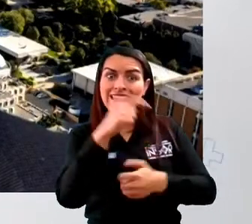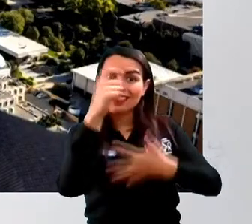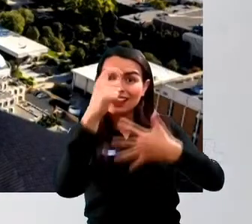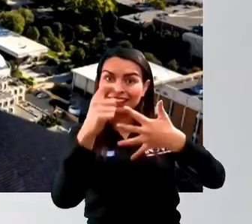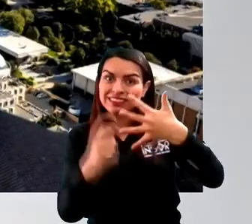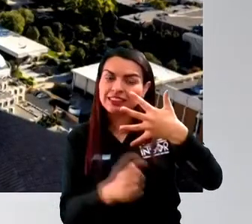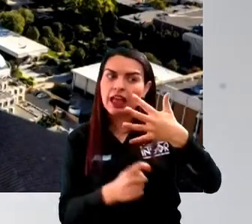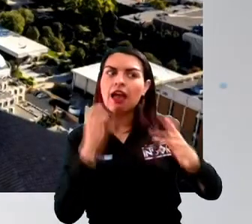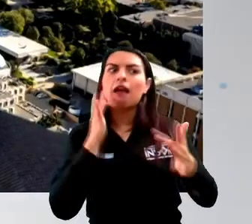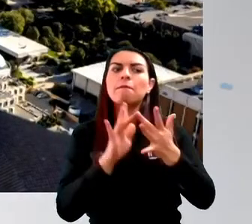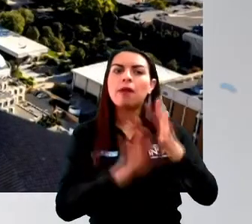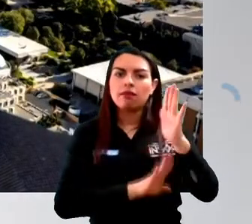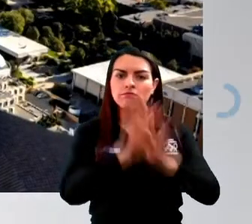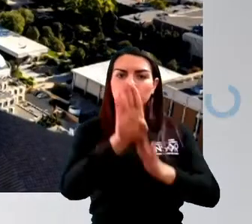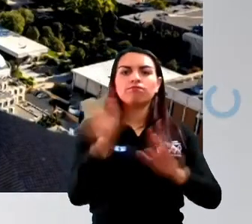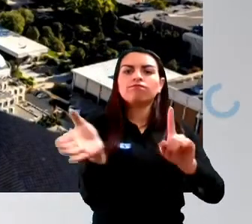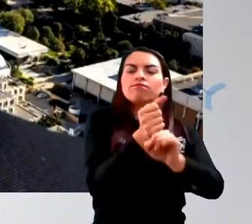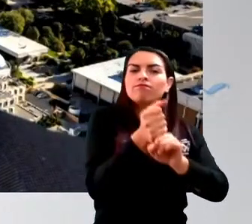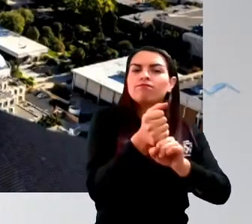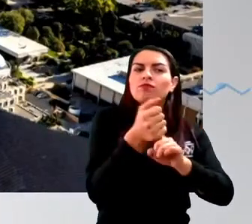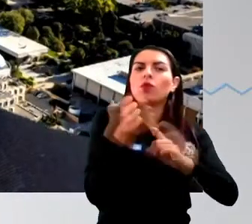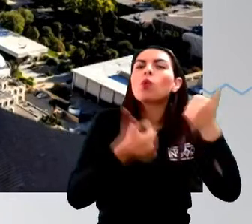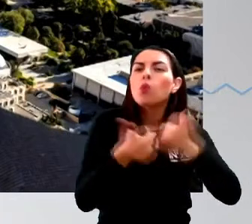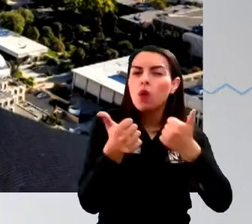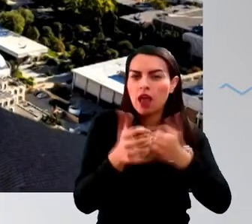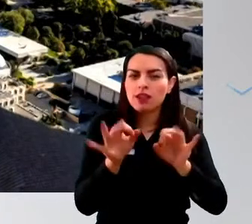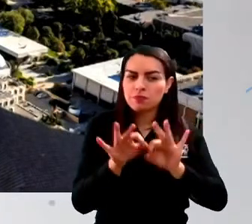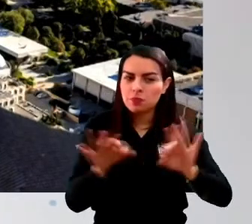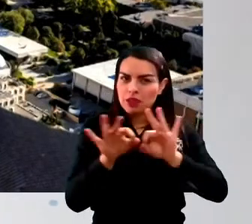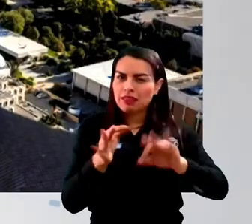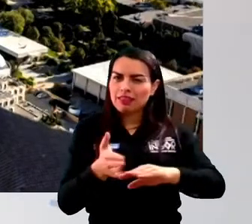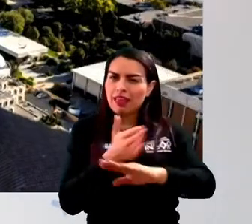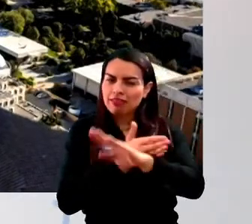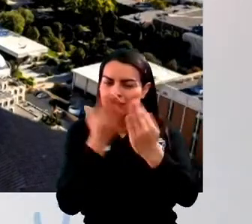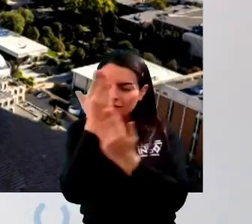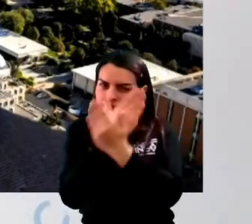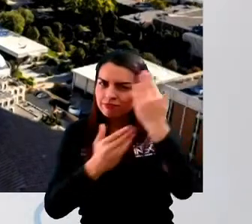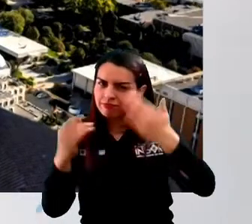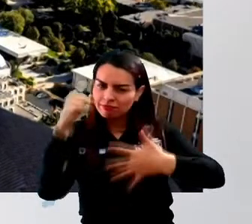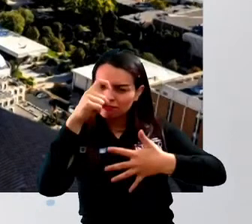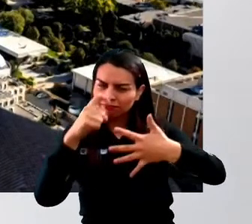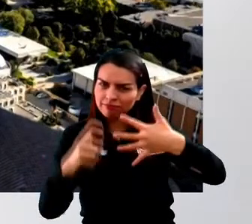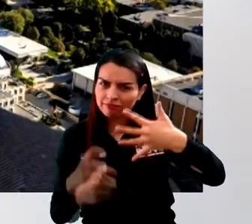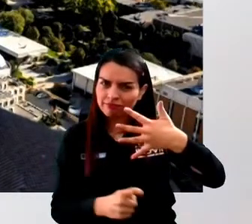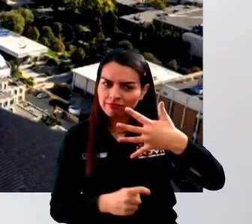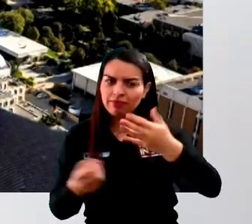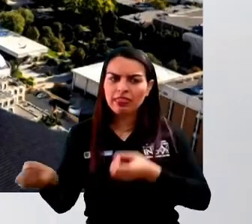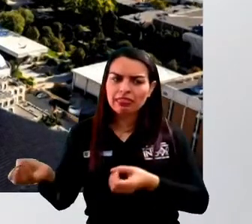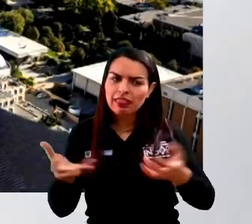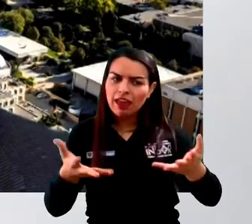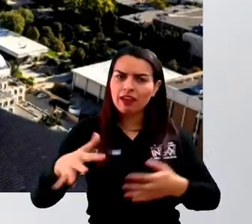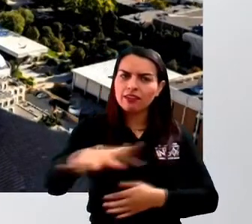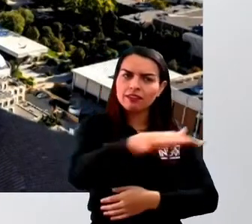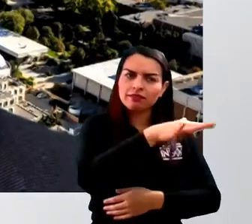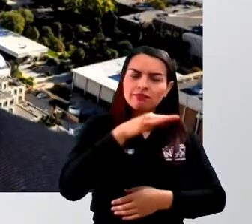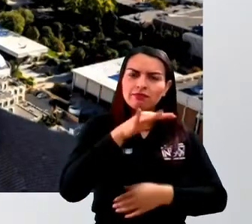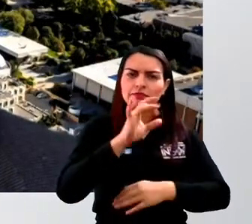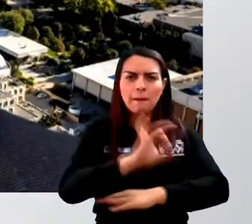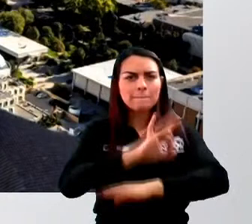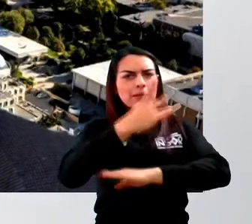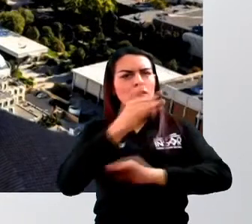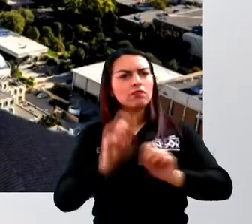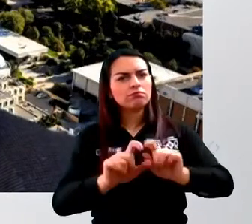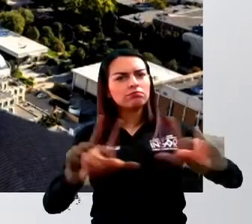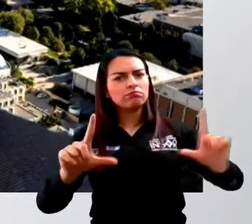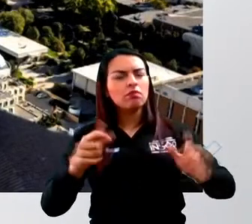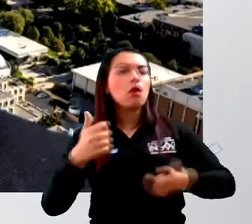éxito en el ambiente de aprendizaje o entorno de aprendizaje virtual. Una de estas